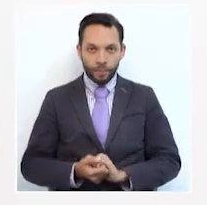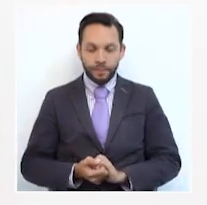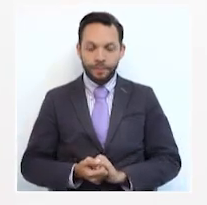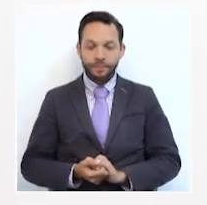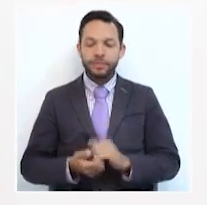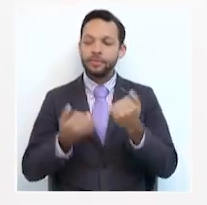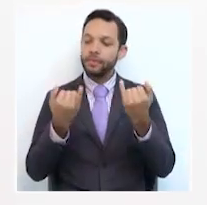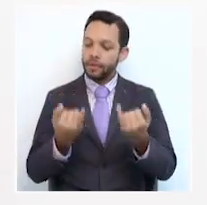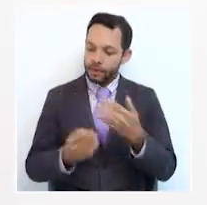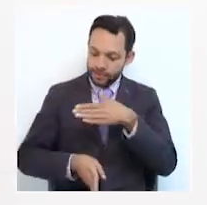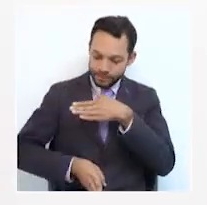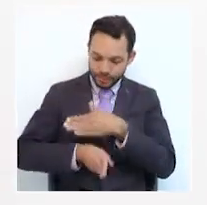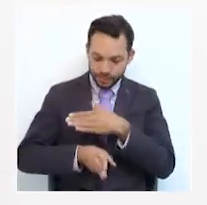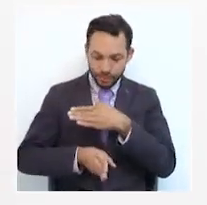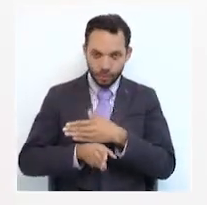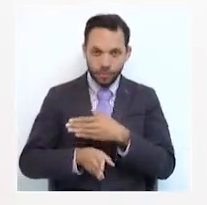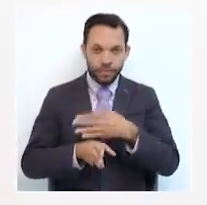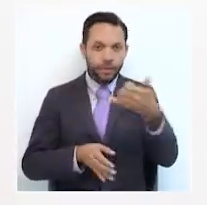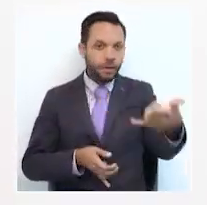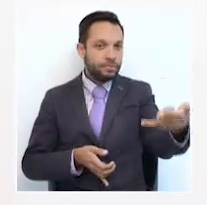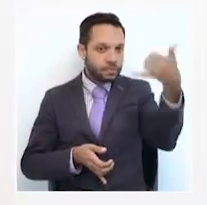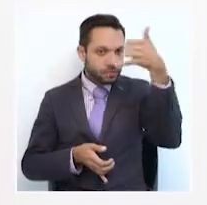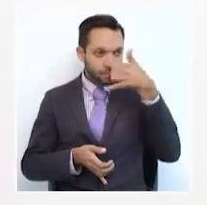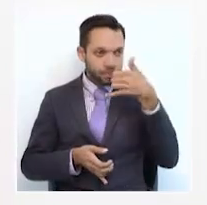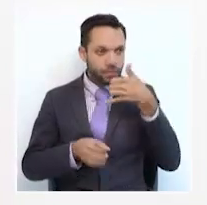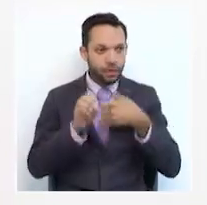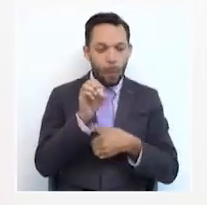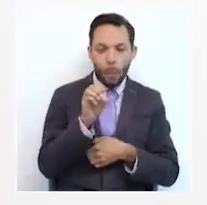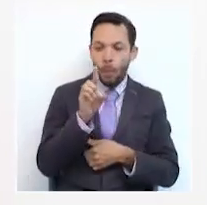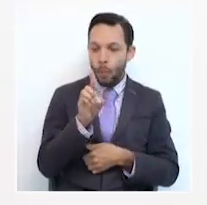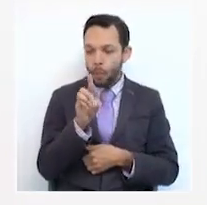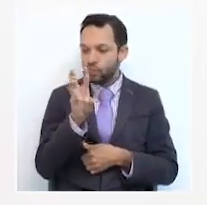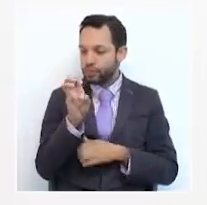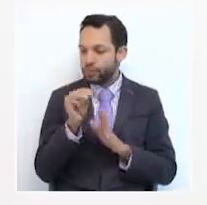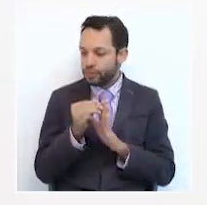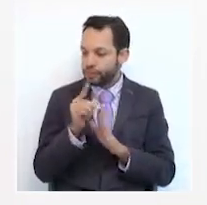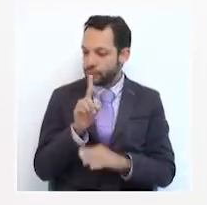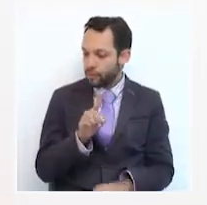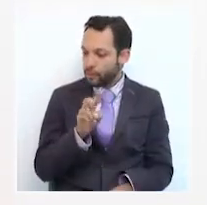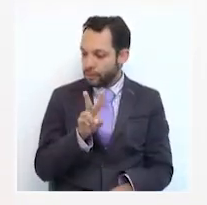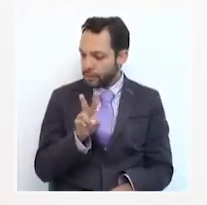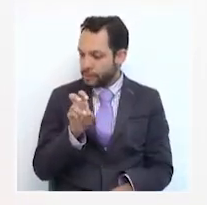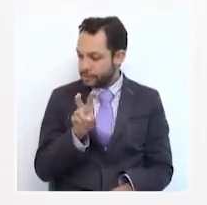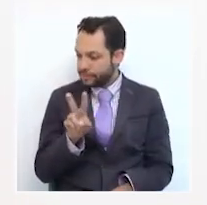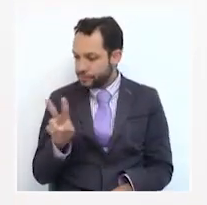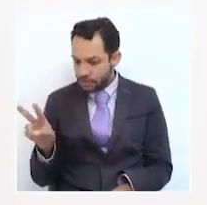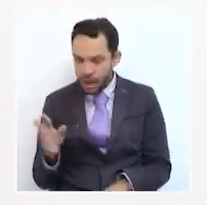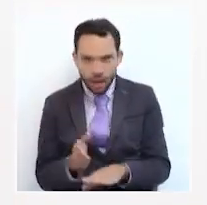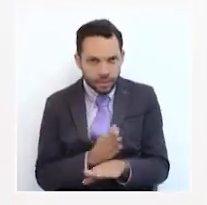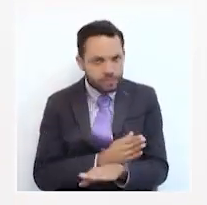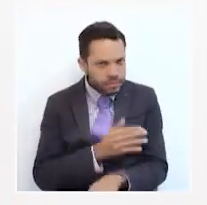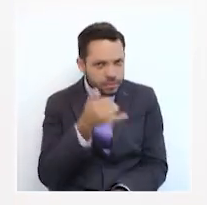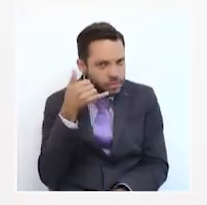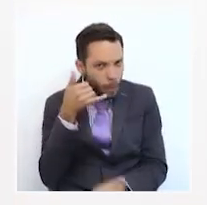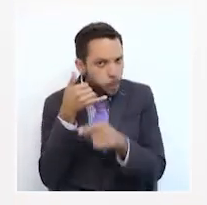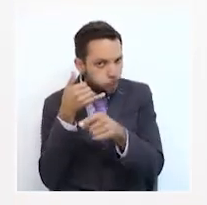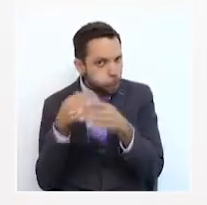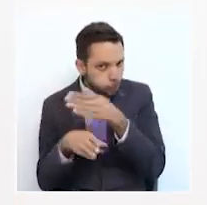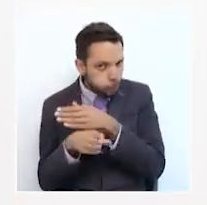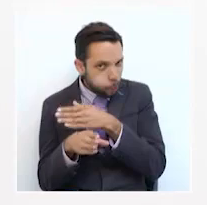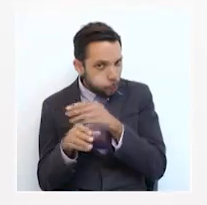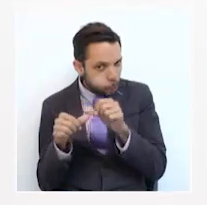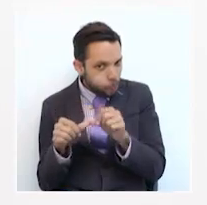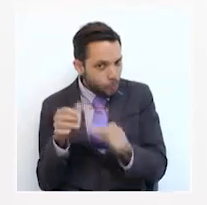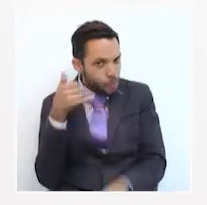bueno continuamos nuestra línea gratis 0 18 mil 172 ustedes creo que teníamos una llamada antes no sé si todavía estará ahí